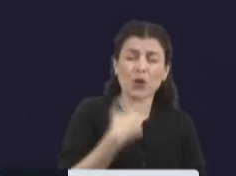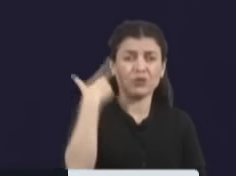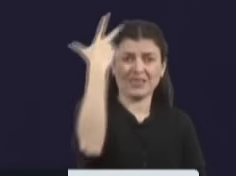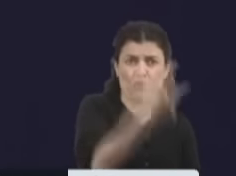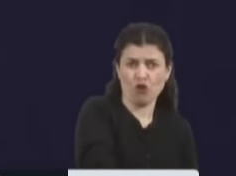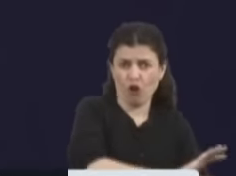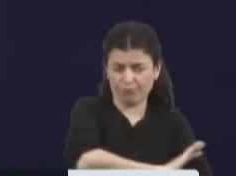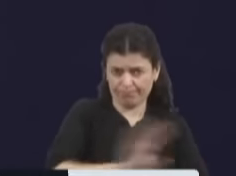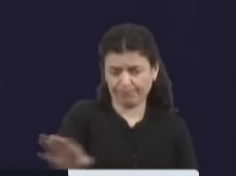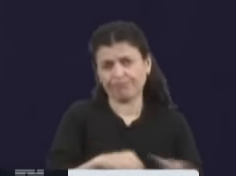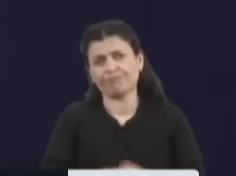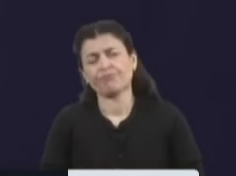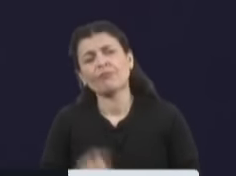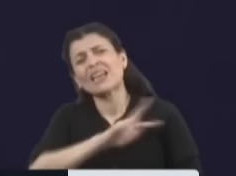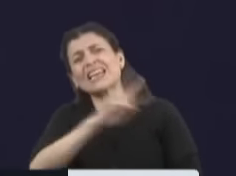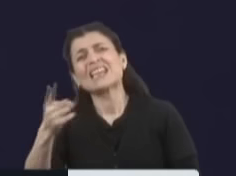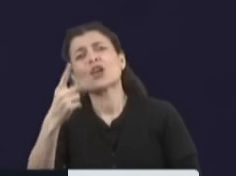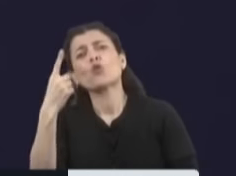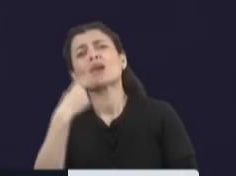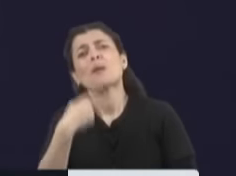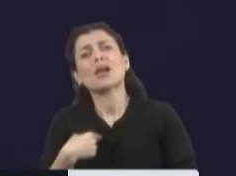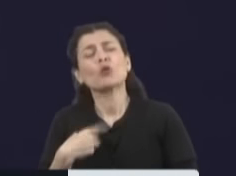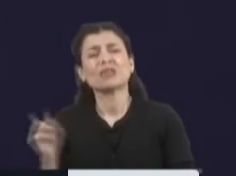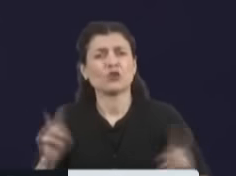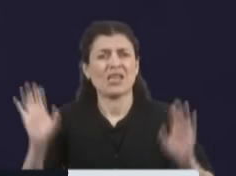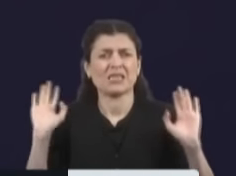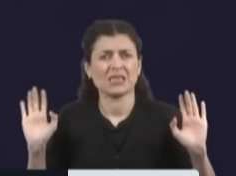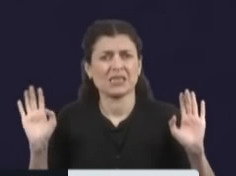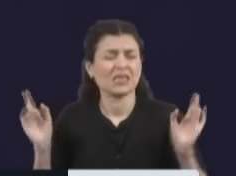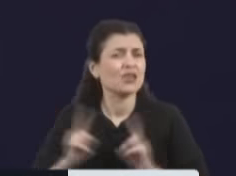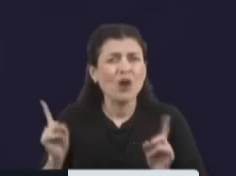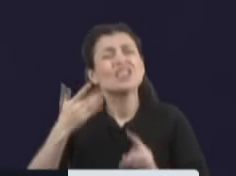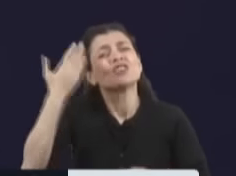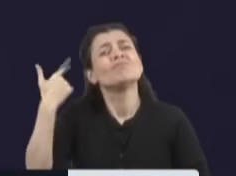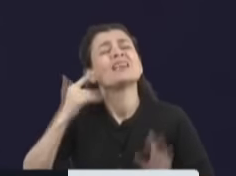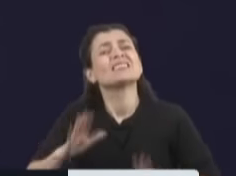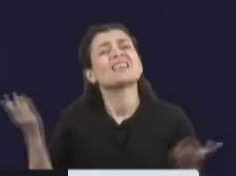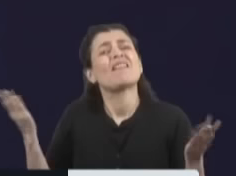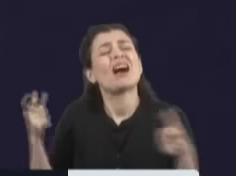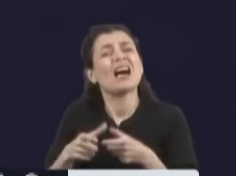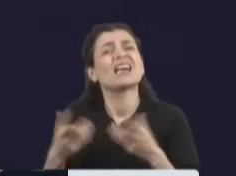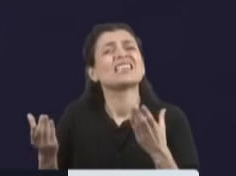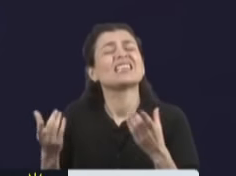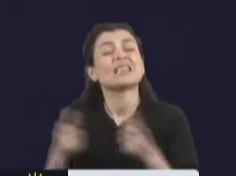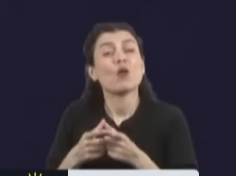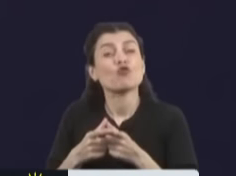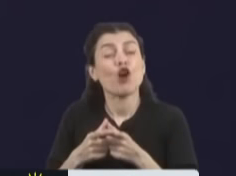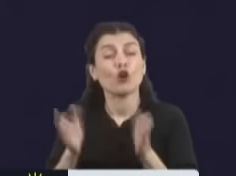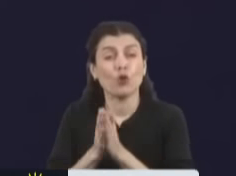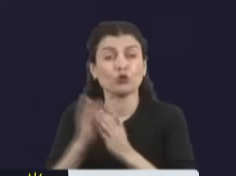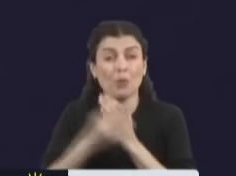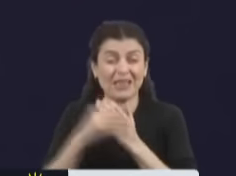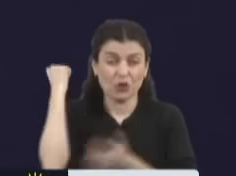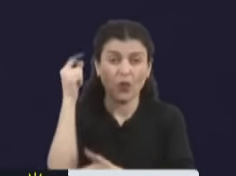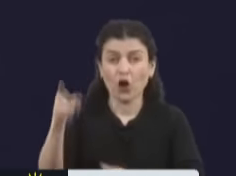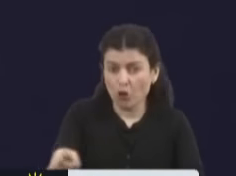pregunta eso no es así estuve de hecho con el ministro caputo el día de ayer en reunión de gabinete después